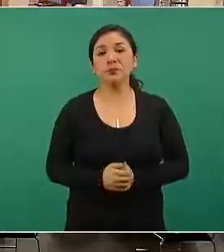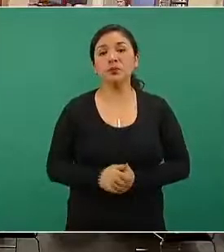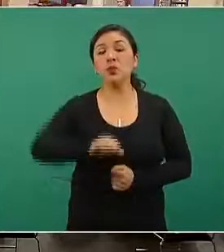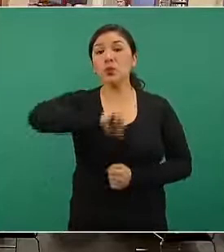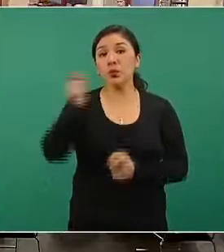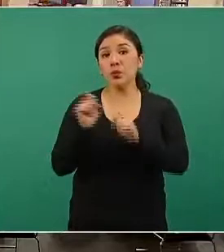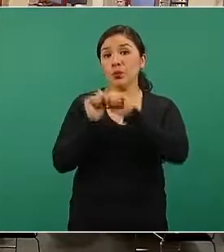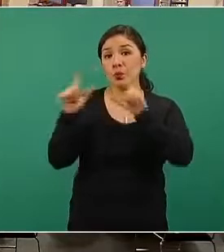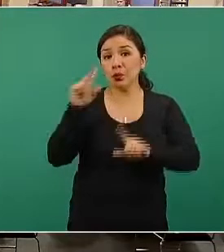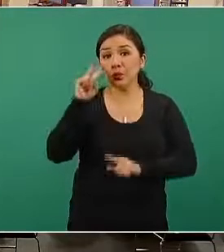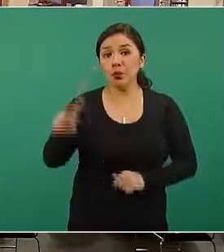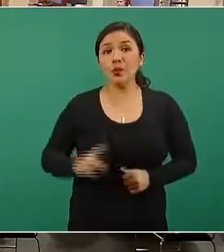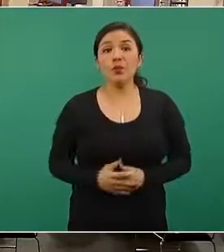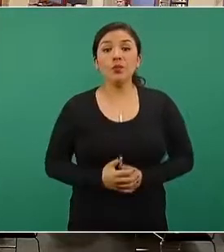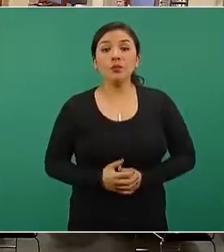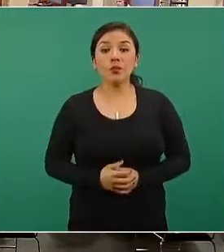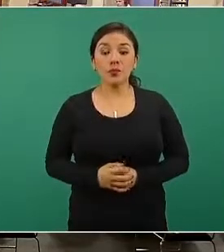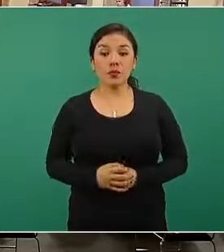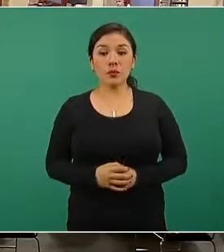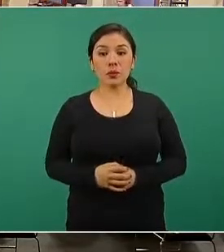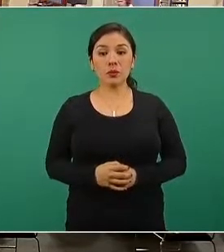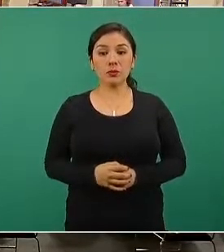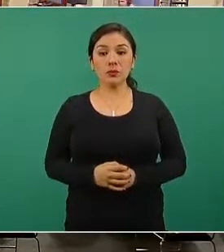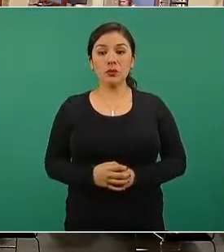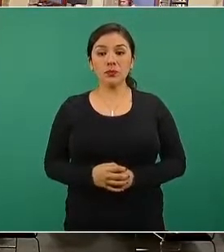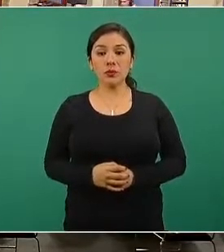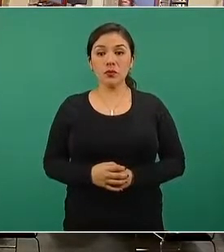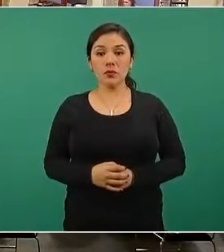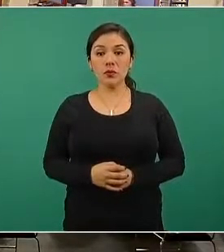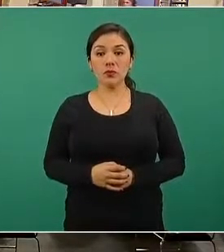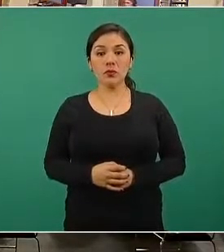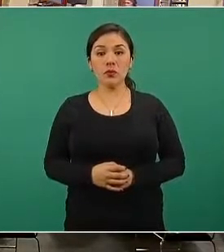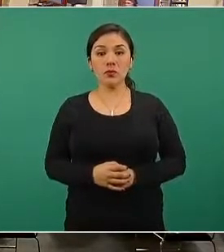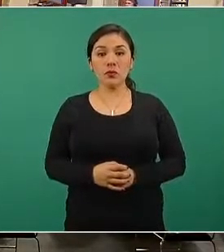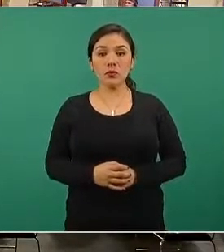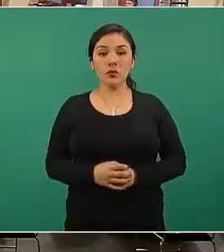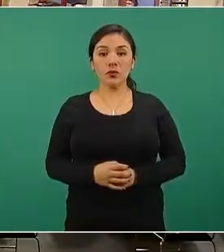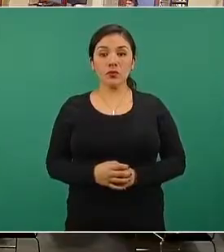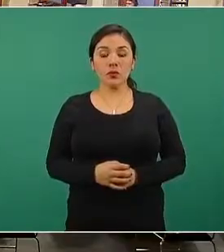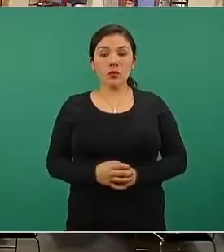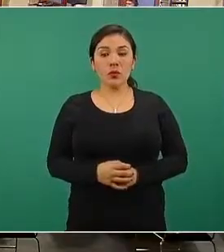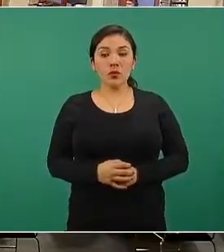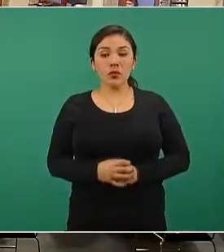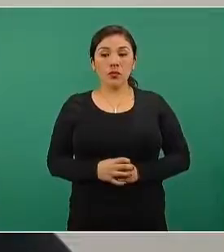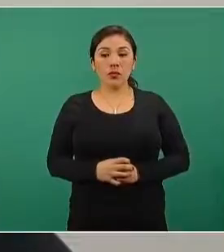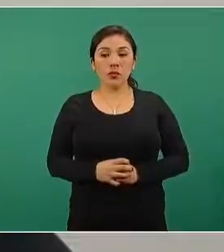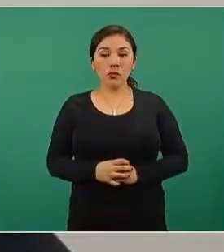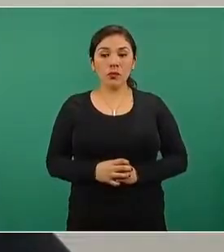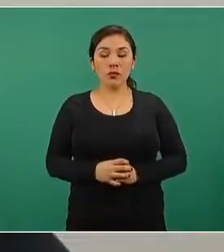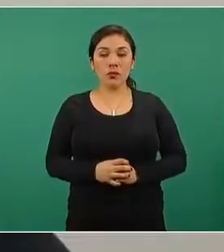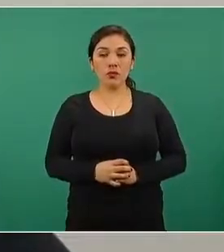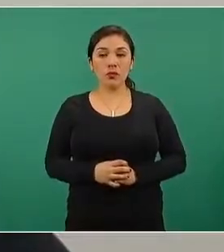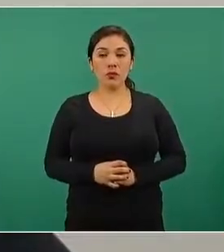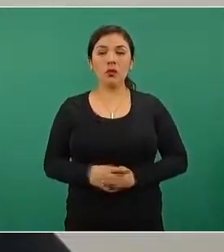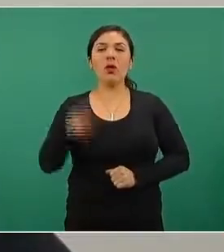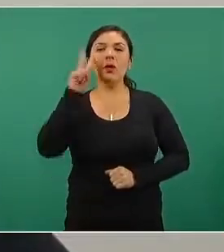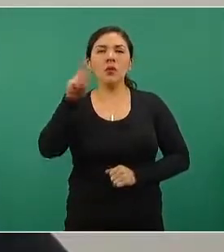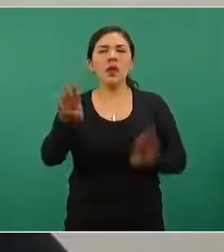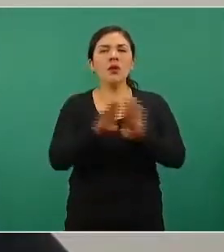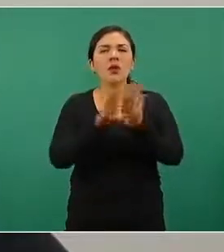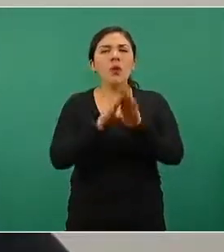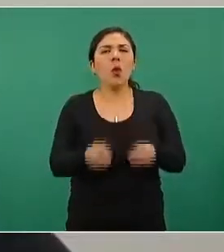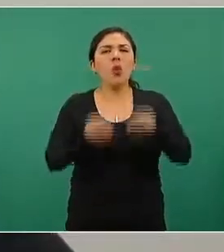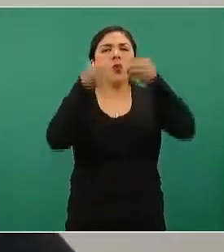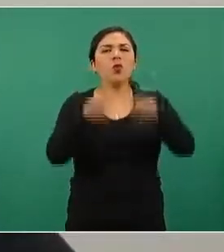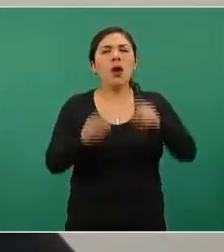siguiente diapositiva, en donde vemos la ocupación nacional, pero además en la gráfica, en la forma que tienen